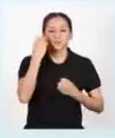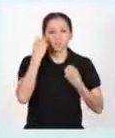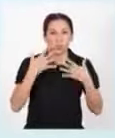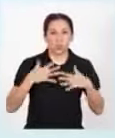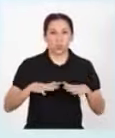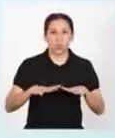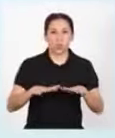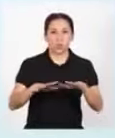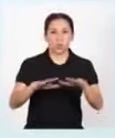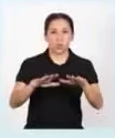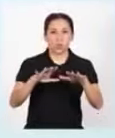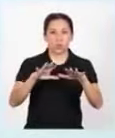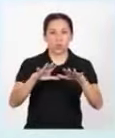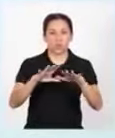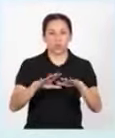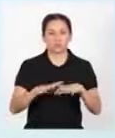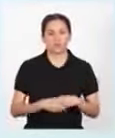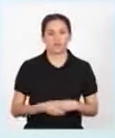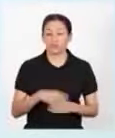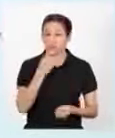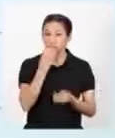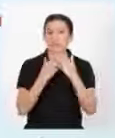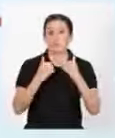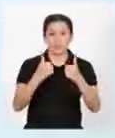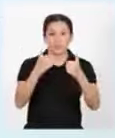Respiro. Y suelto.